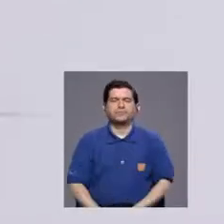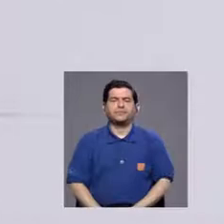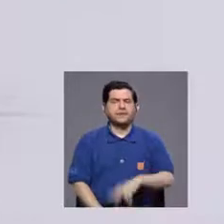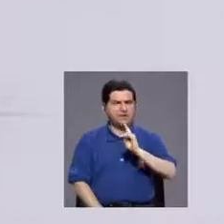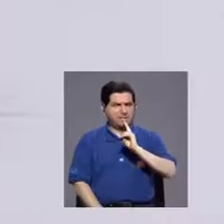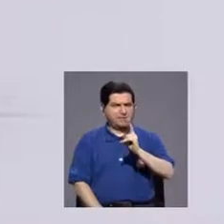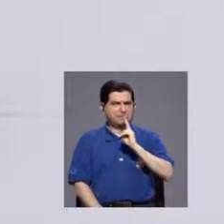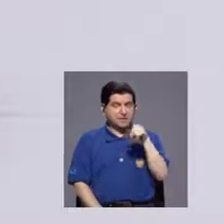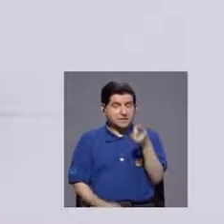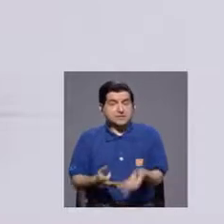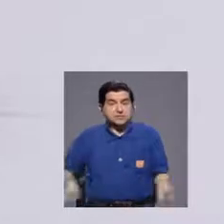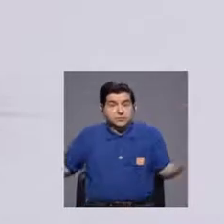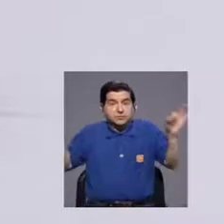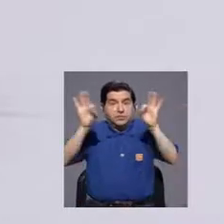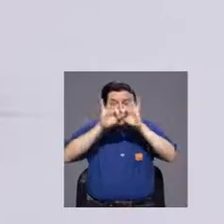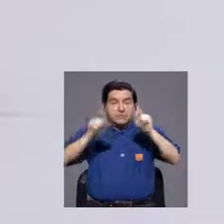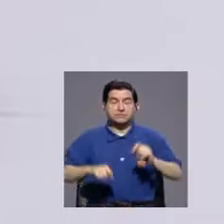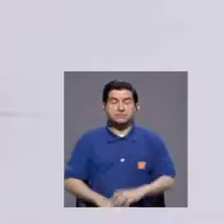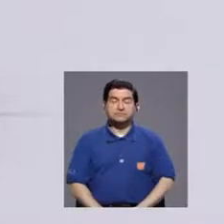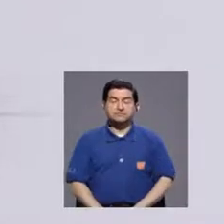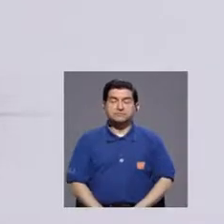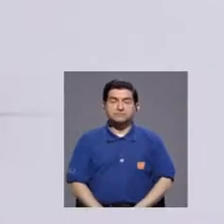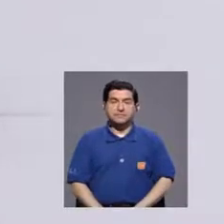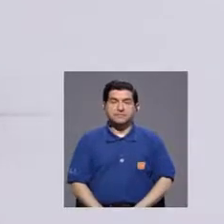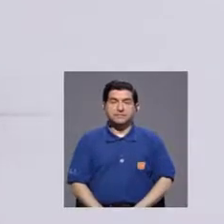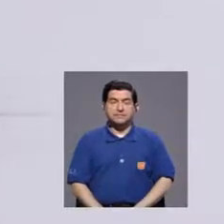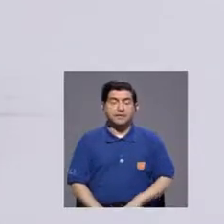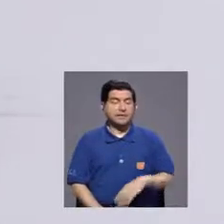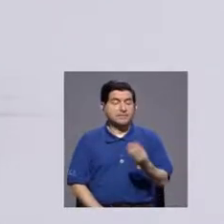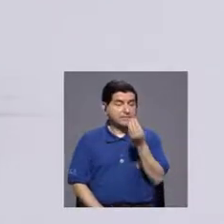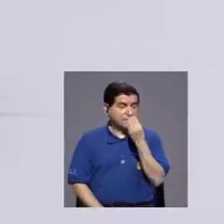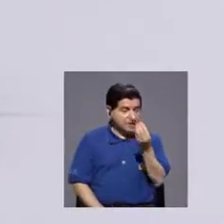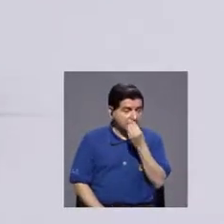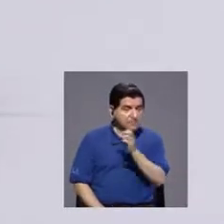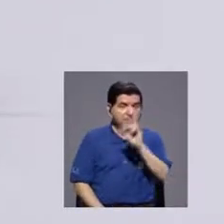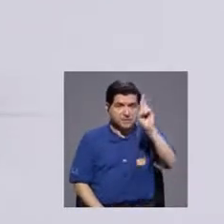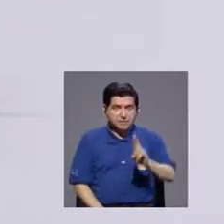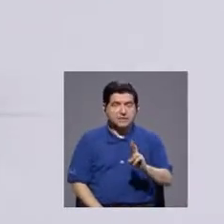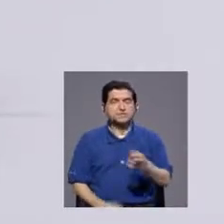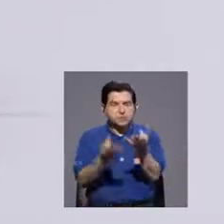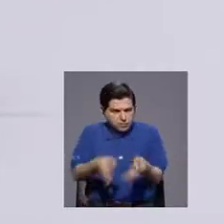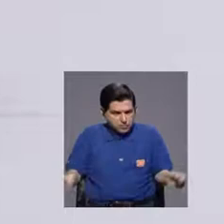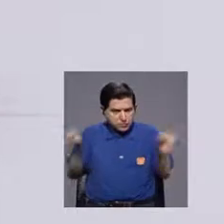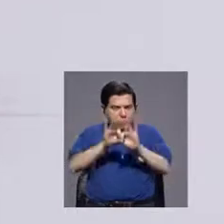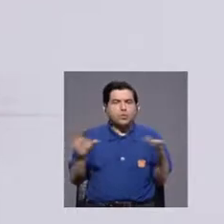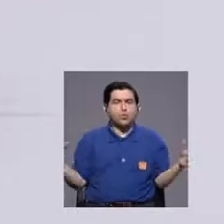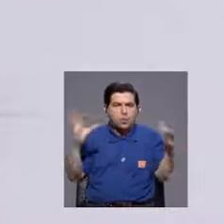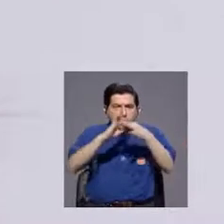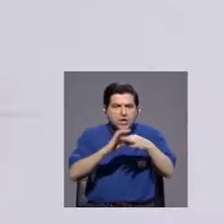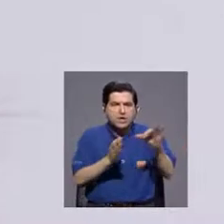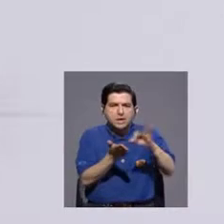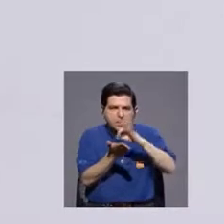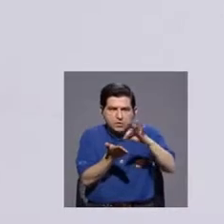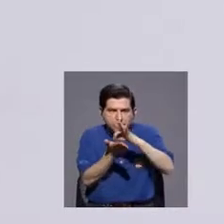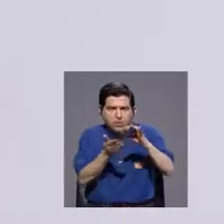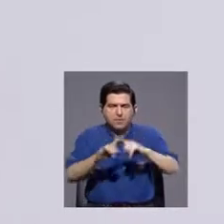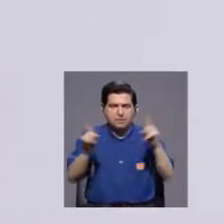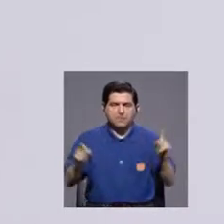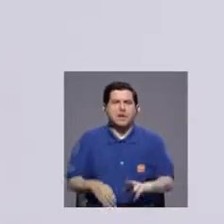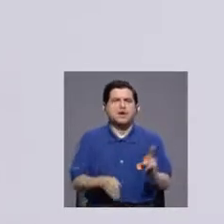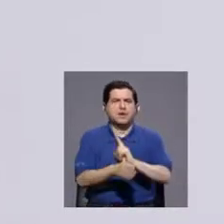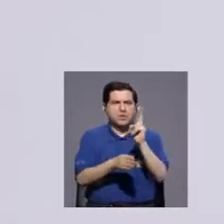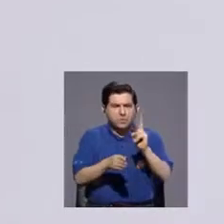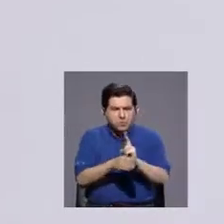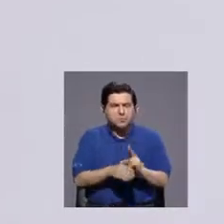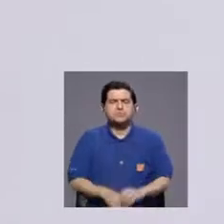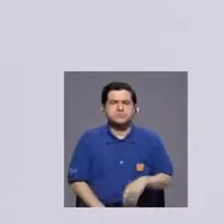realidad es es fundamental y eso es fundamental en la dieta del costarricense junto con los frijoles pero en realidad como te digo el consumo anda